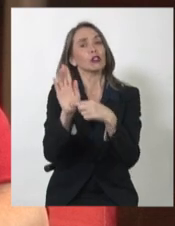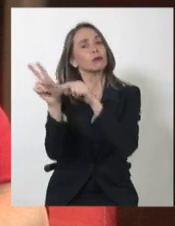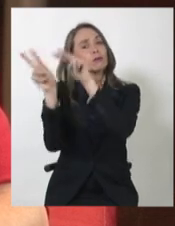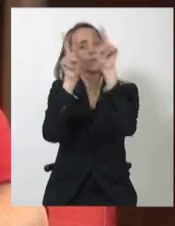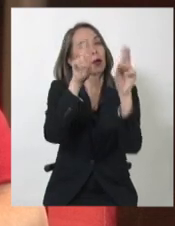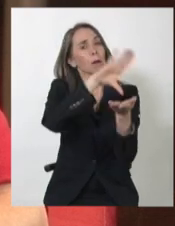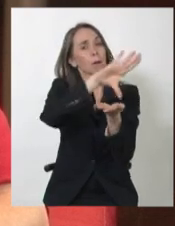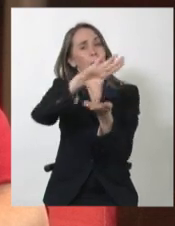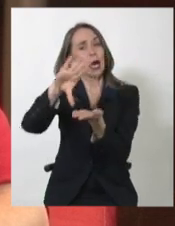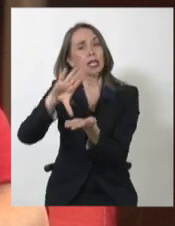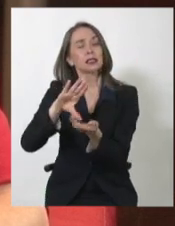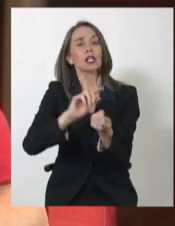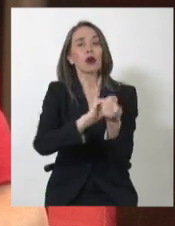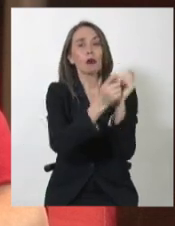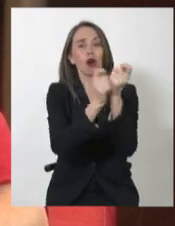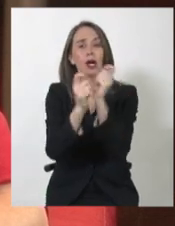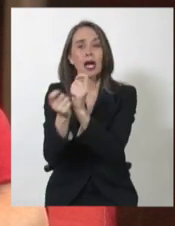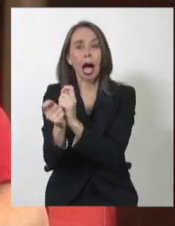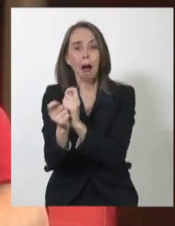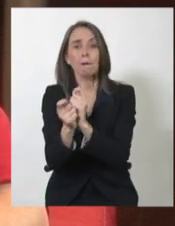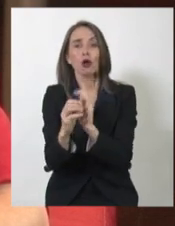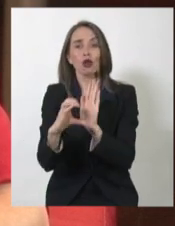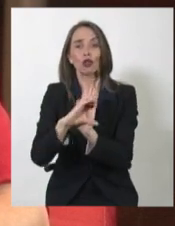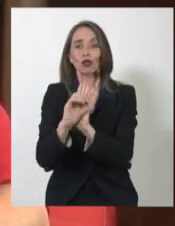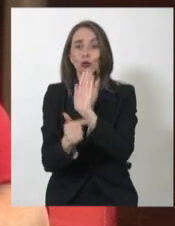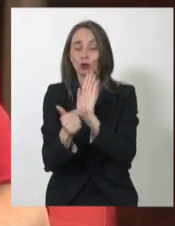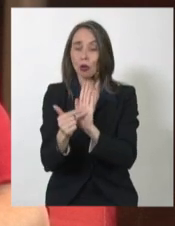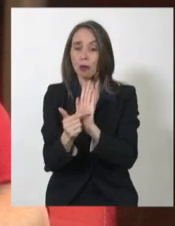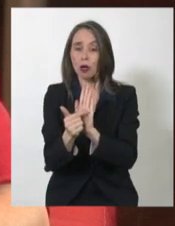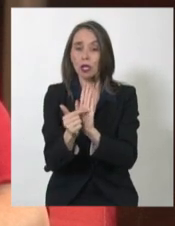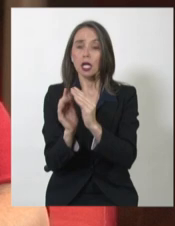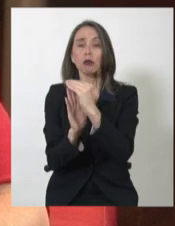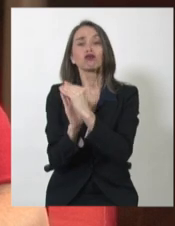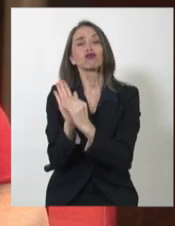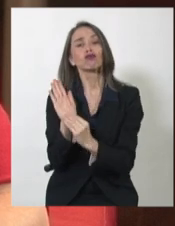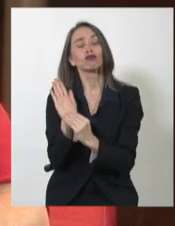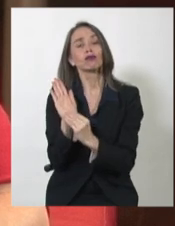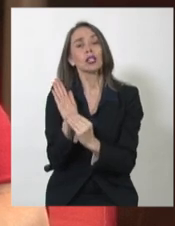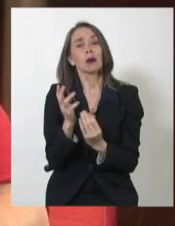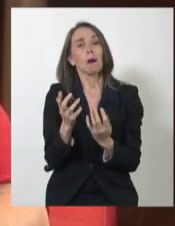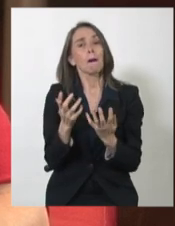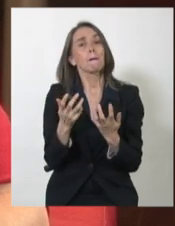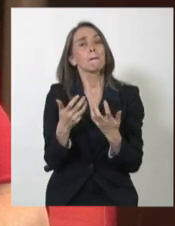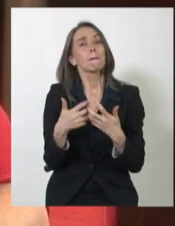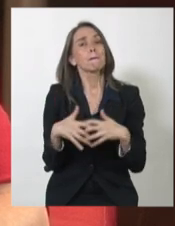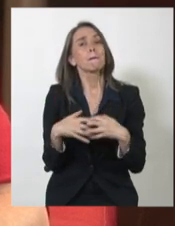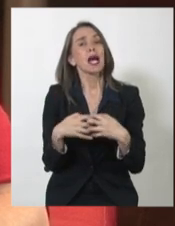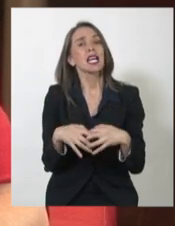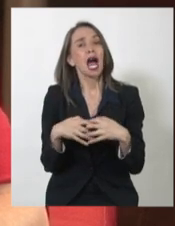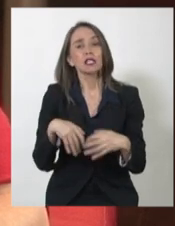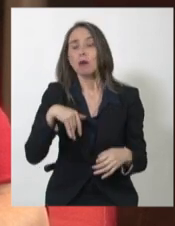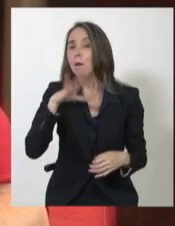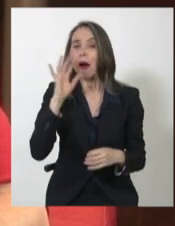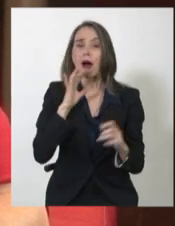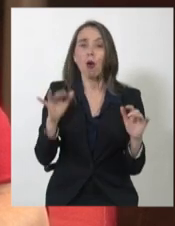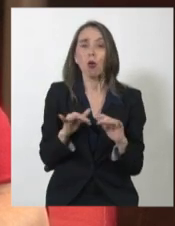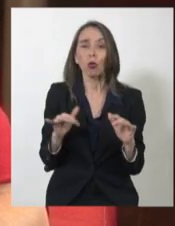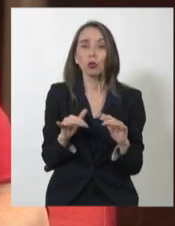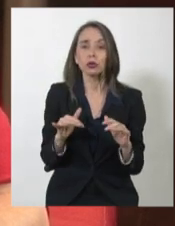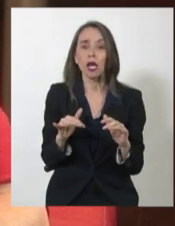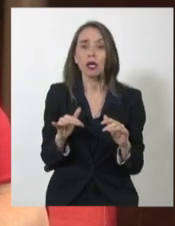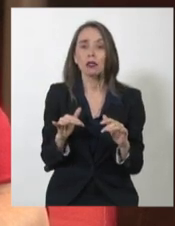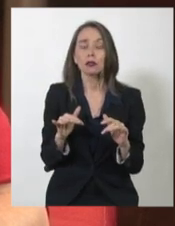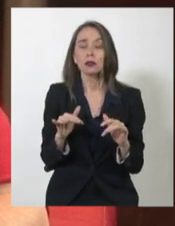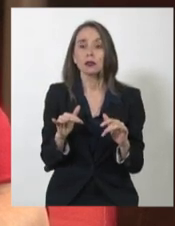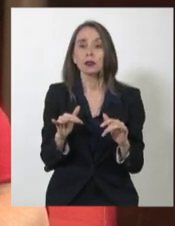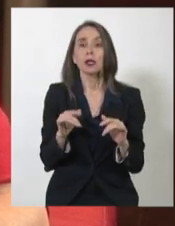países sobre reformas y cambios constitucionales, que el mecanismo más utilizado, ¿no?,